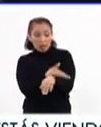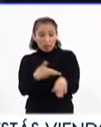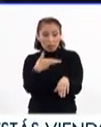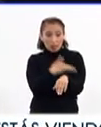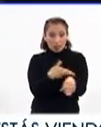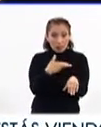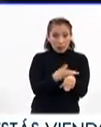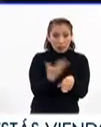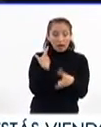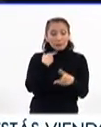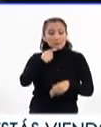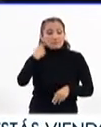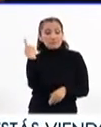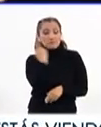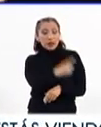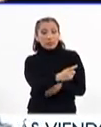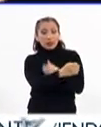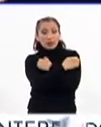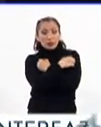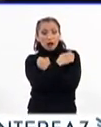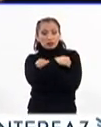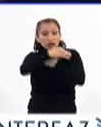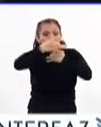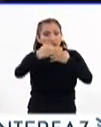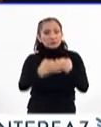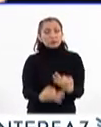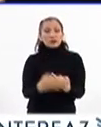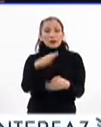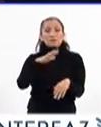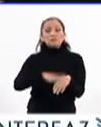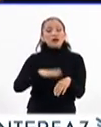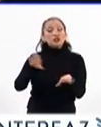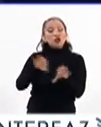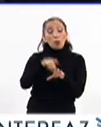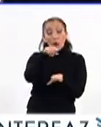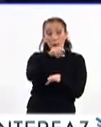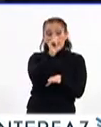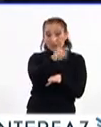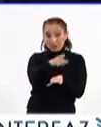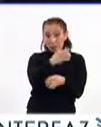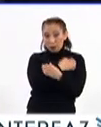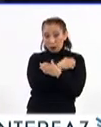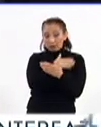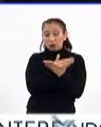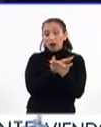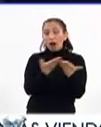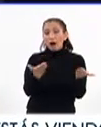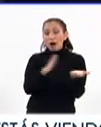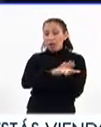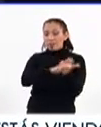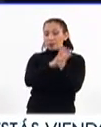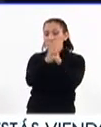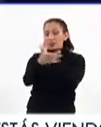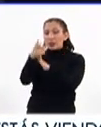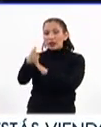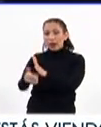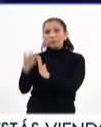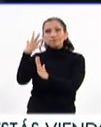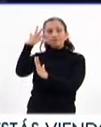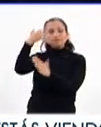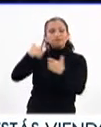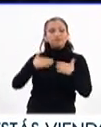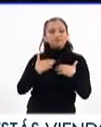resolver el mandato de la educación y sobre todo cómo esta educación se convierta en